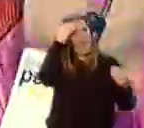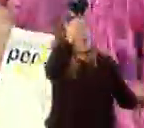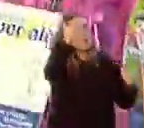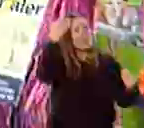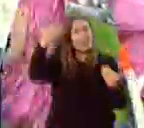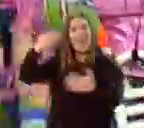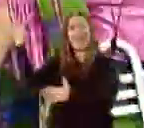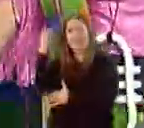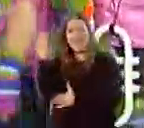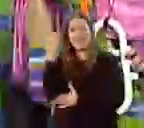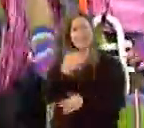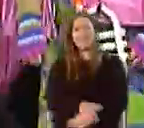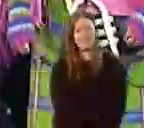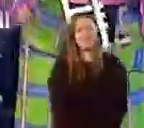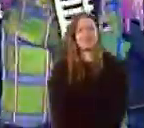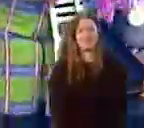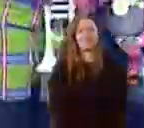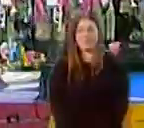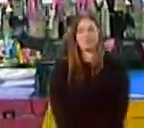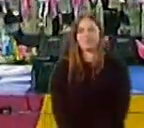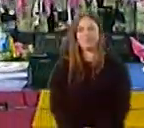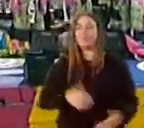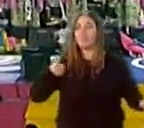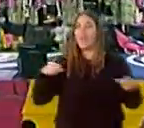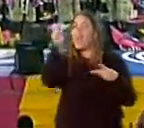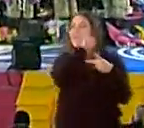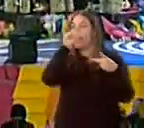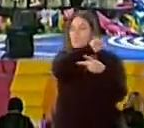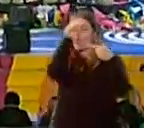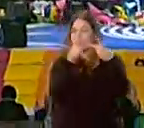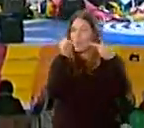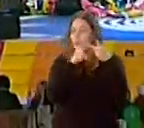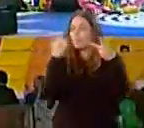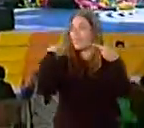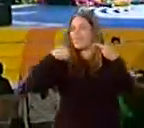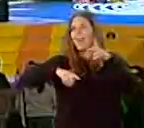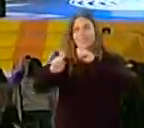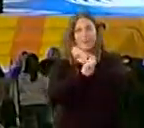y segunda canción que han interpretado otras